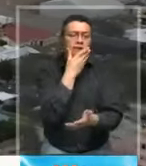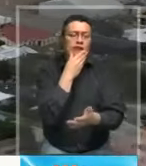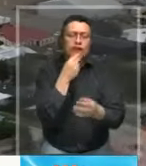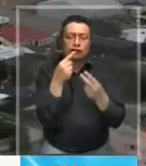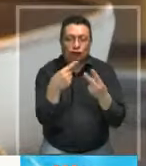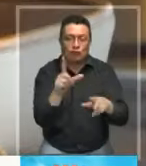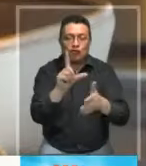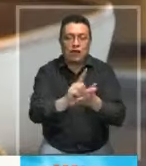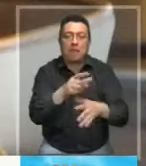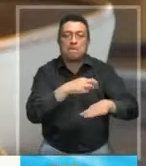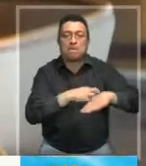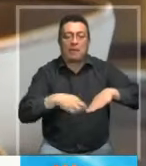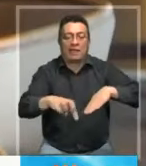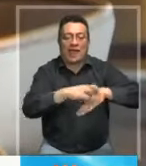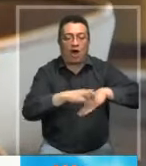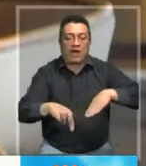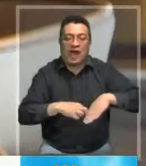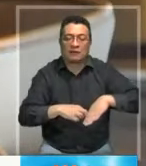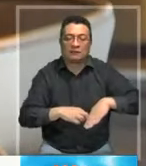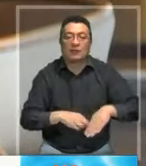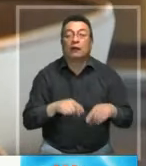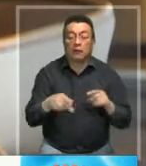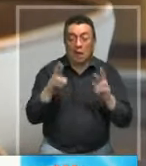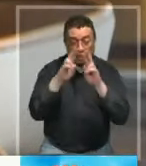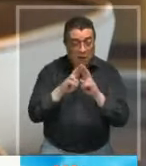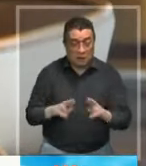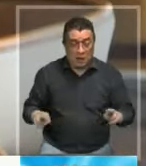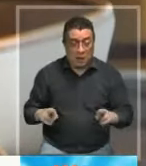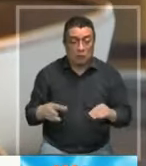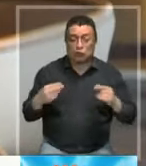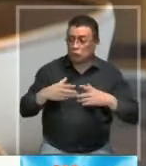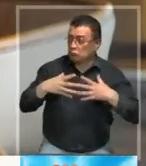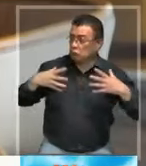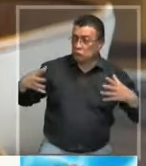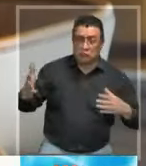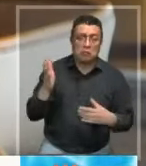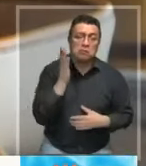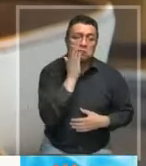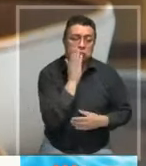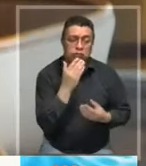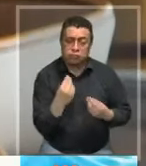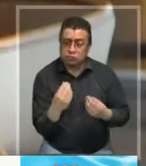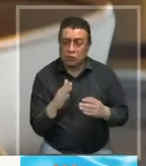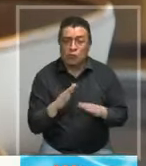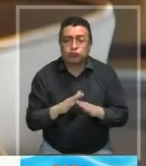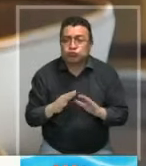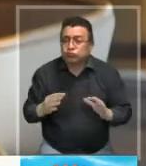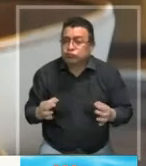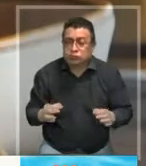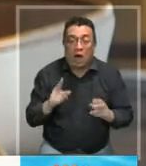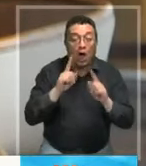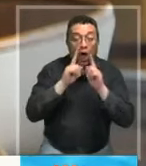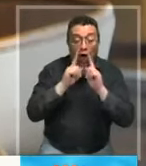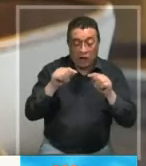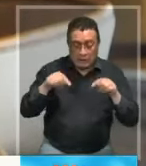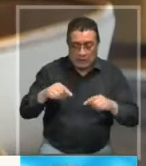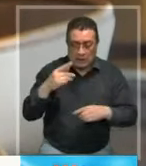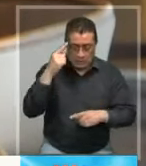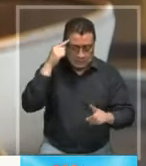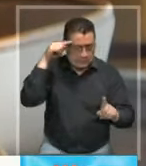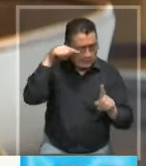Patagonia. Tranquilidad, espacios acogedores, ¿cierto? Entonces, el hotel se preocupa